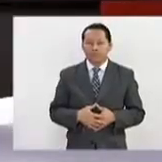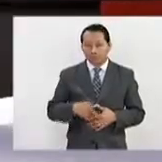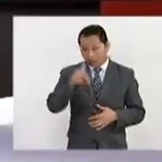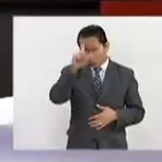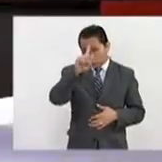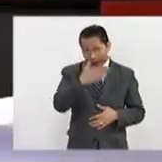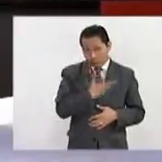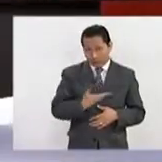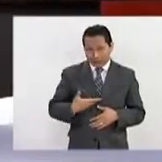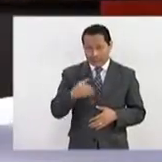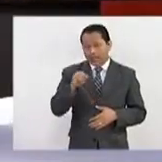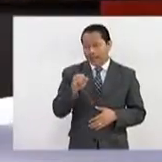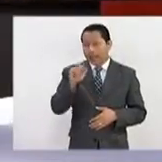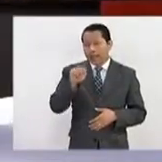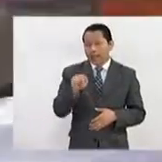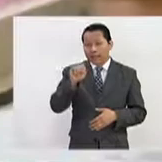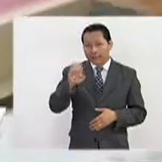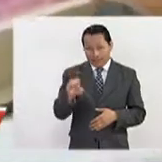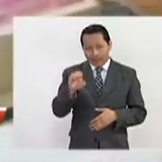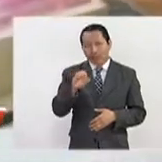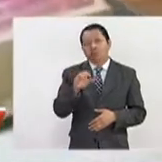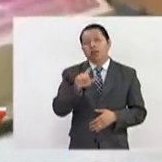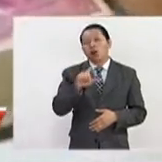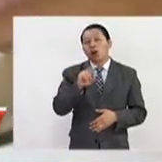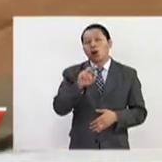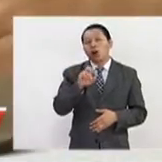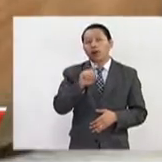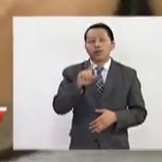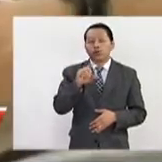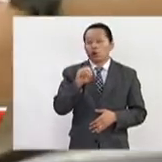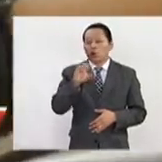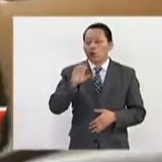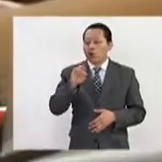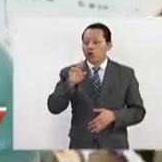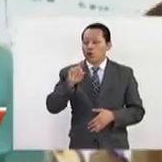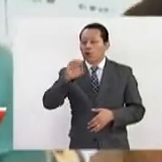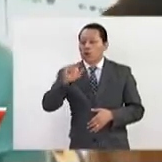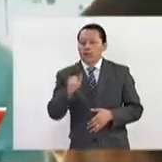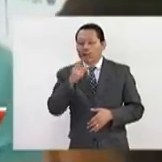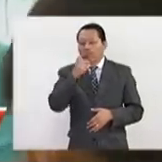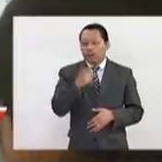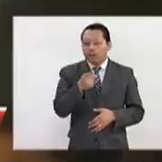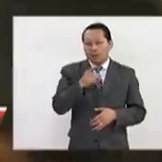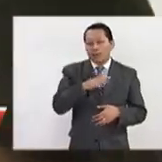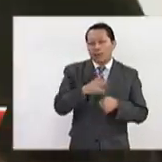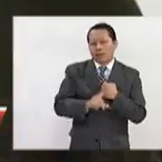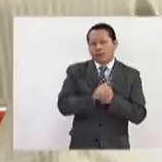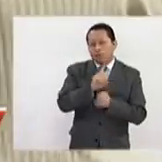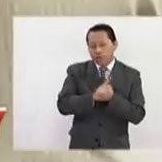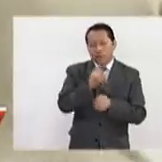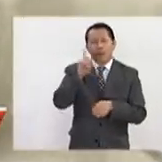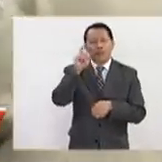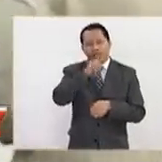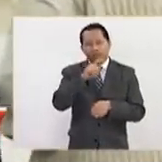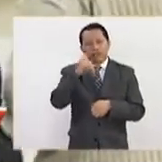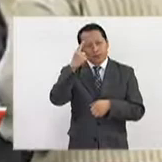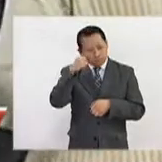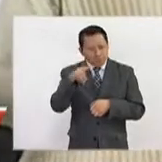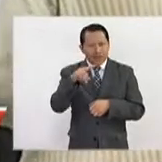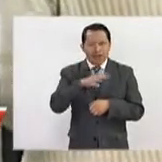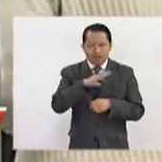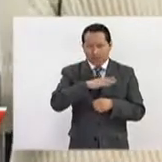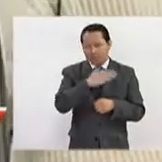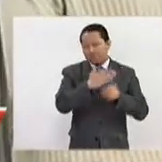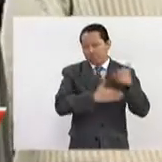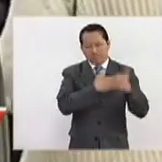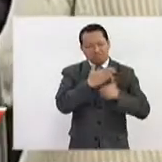El consejero presidente del Instituto Nacional Electoral, Lorenzo Córdoba, aseguró que sin menospreciar aún los problemas y desafíos del tránsito democrático en los